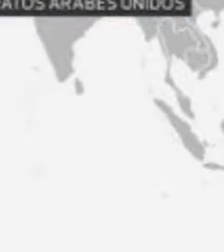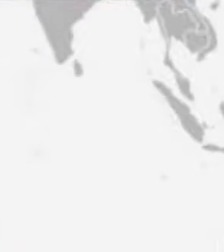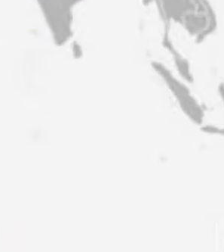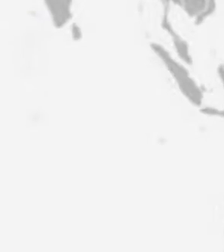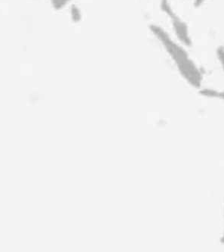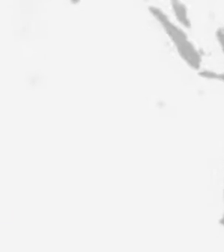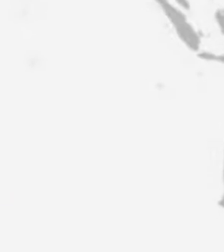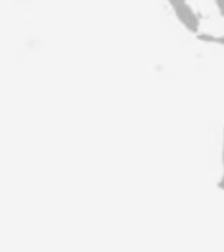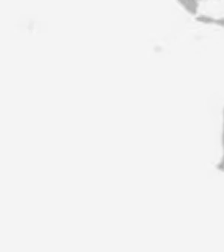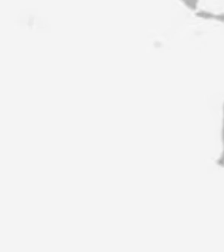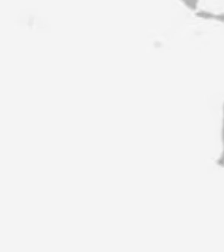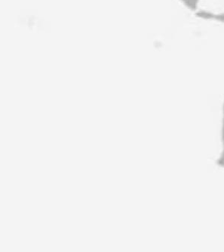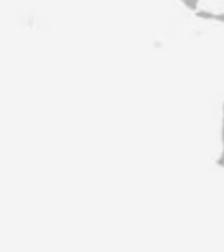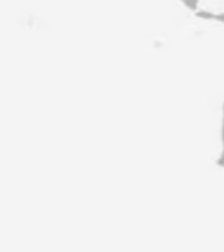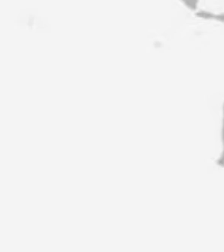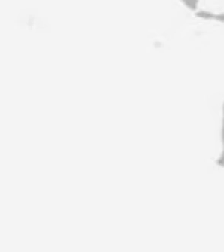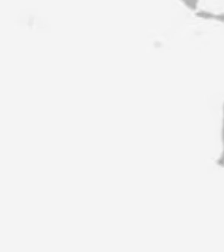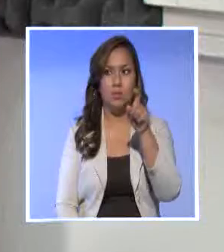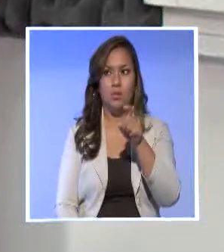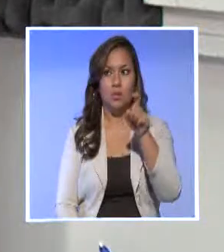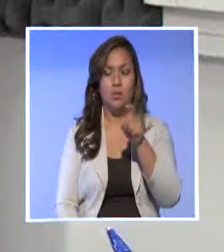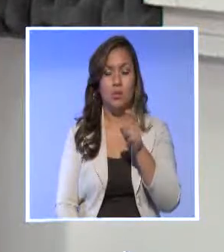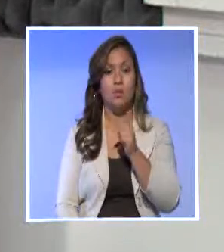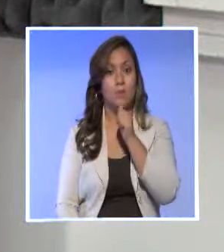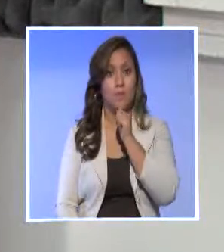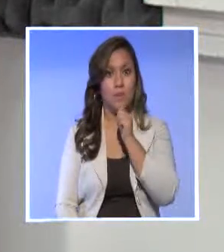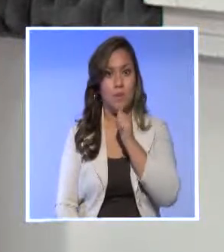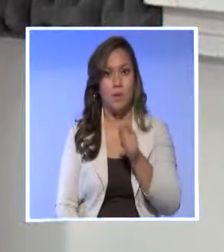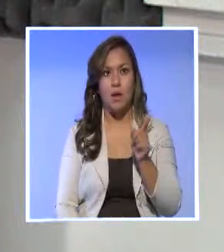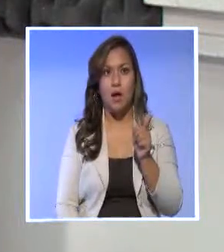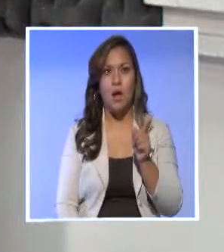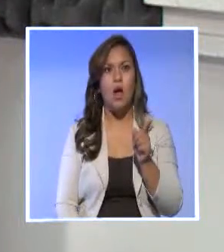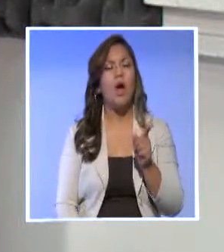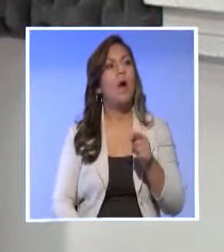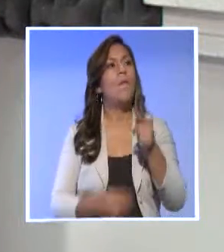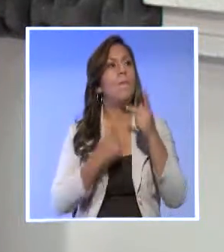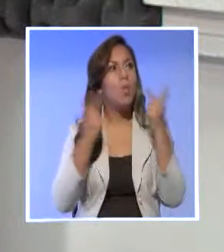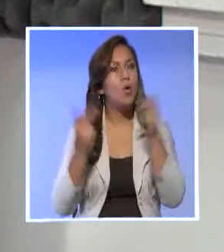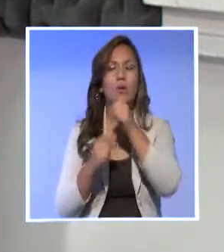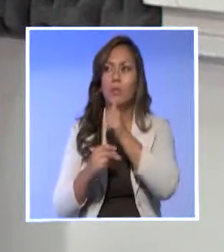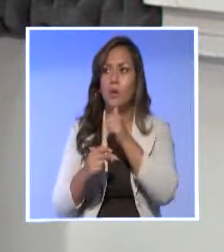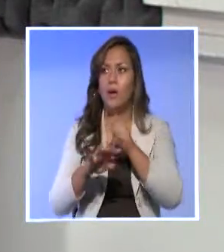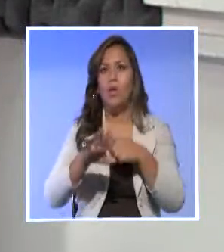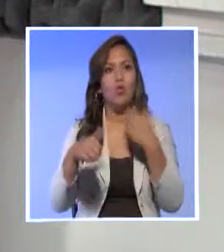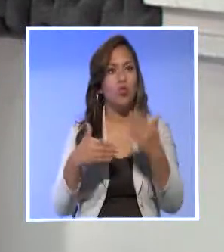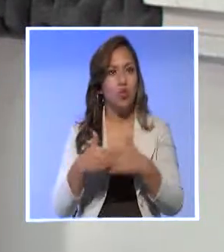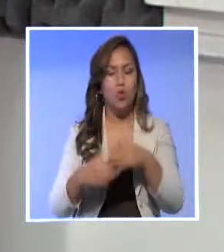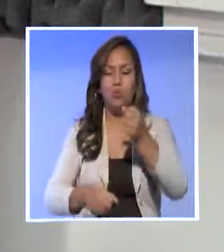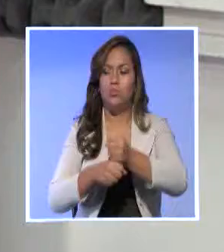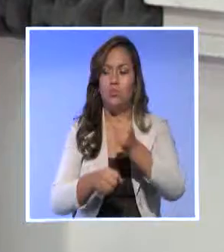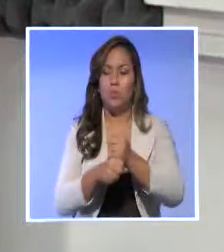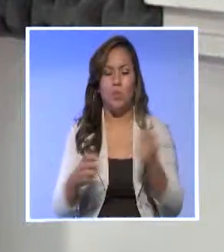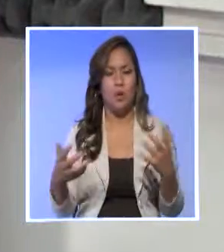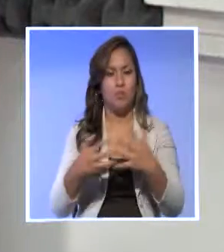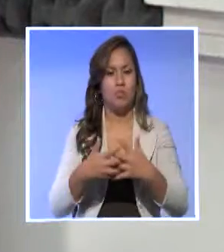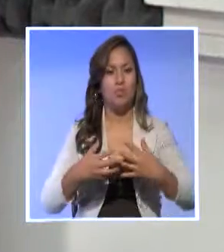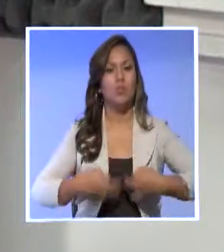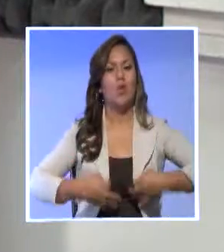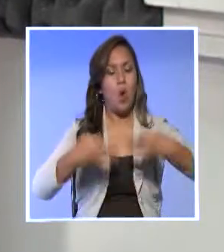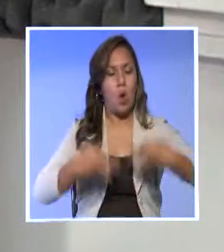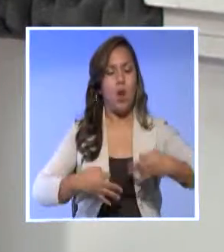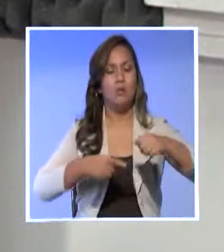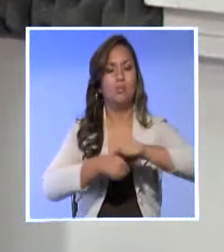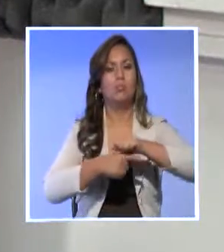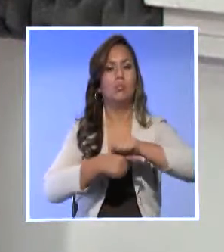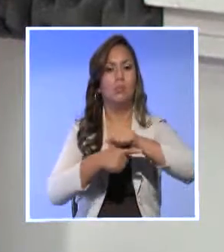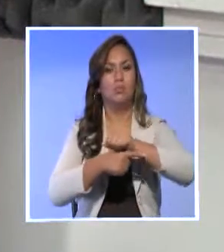permanente así que eso tiene que irradiar sea lo privado y tiene que ser la sociedad ecuatoriana en su conjunto quienes empecemos a